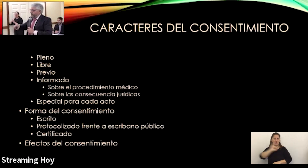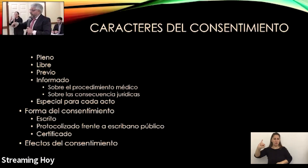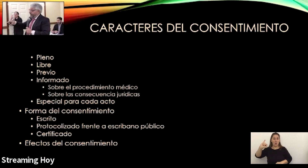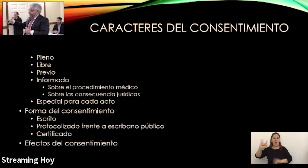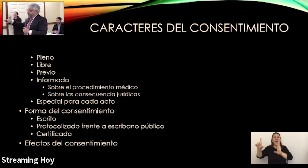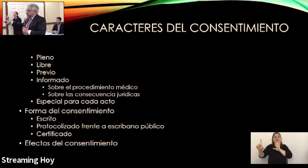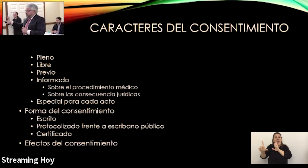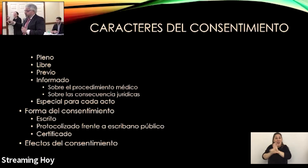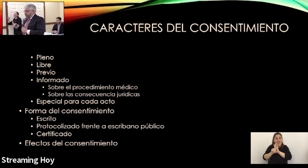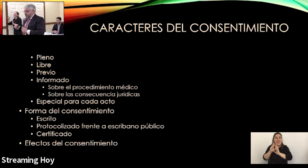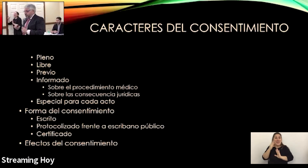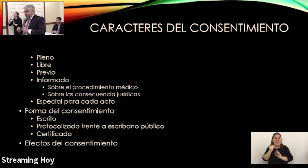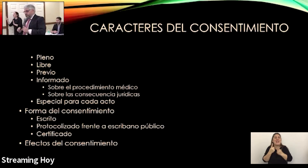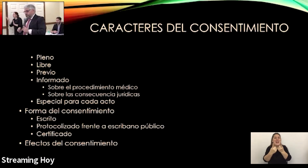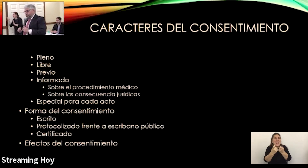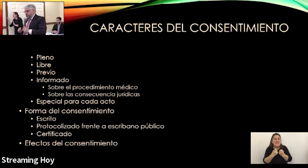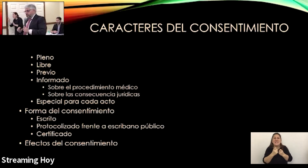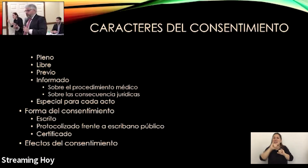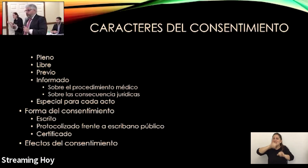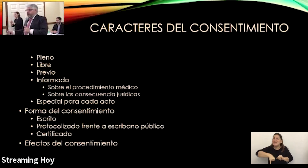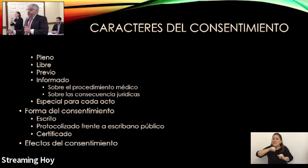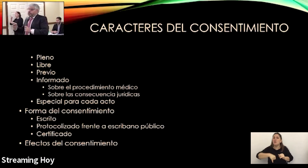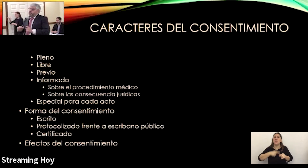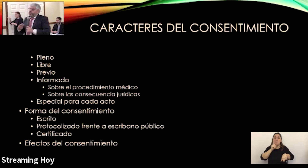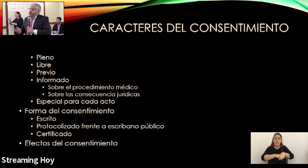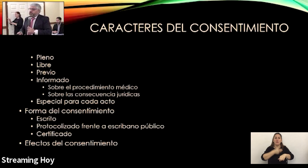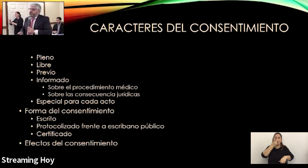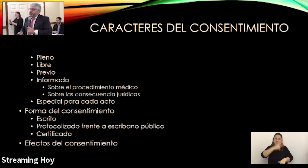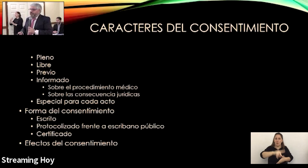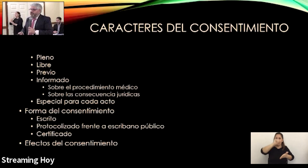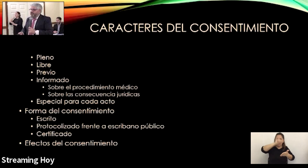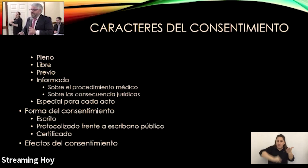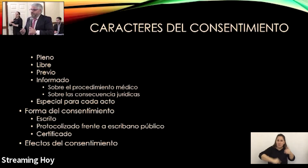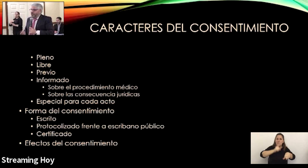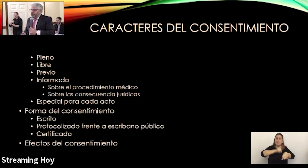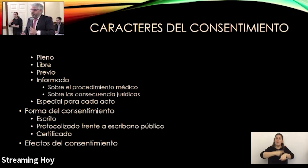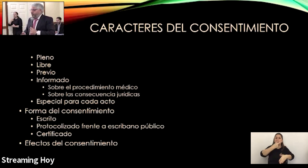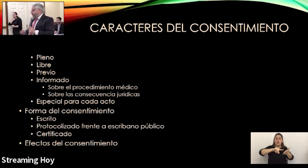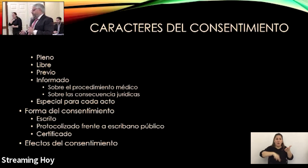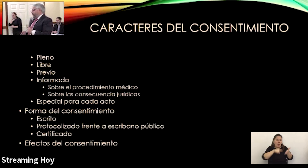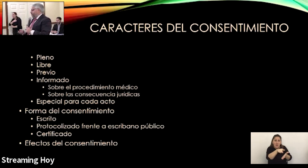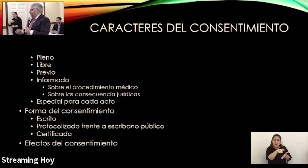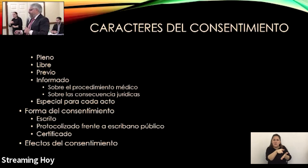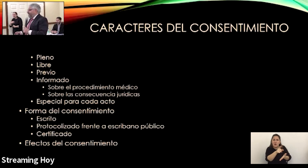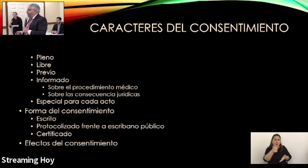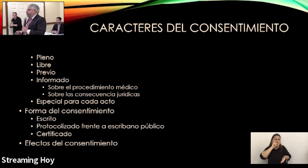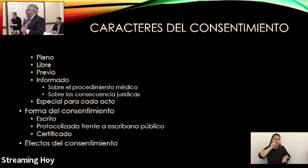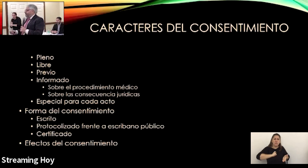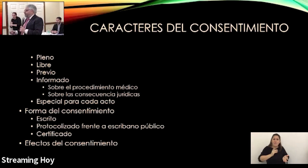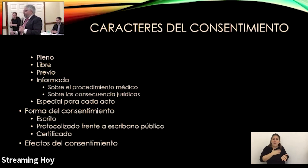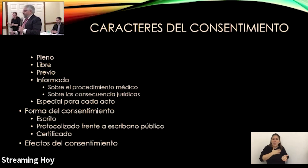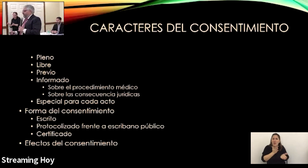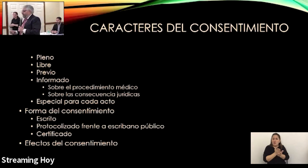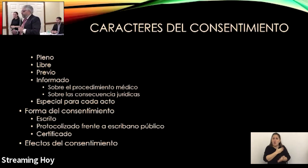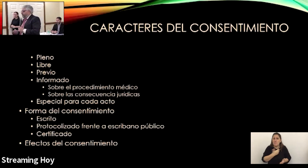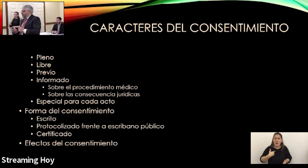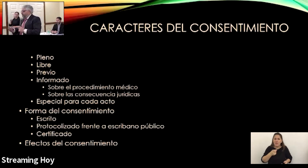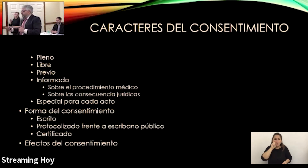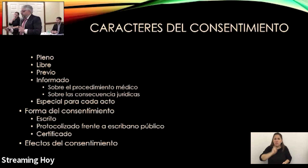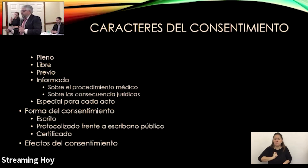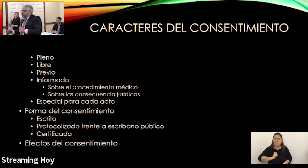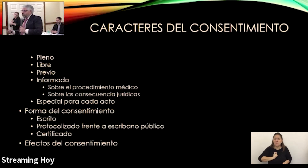ese consentimiento para cada acto, violaba su derecho a ser madre. ¿Por qué? Porque ella no tenía